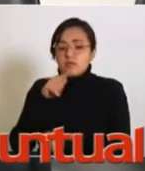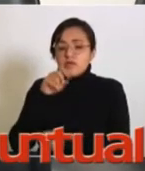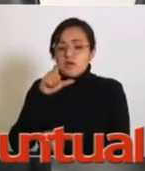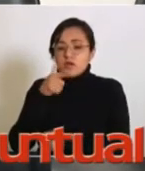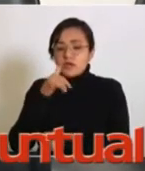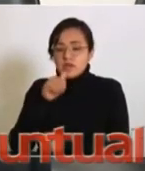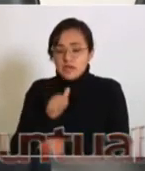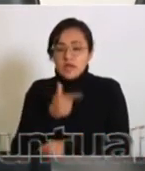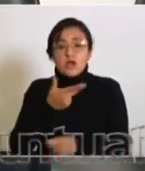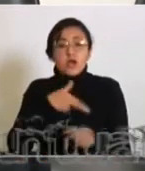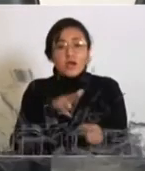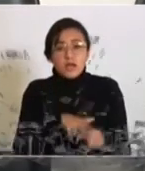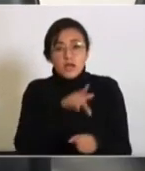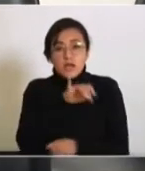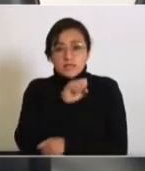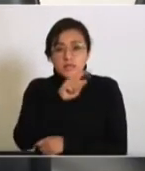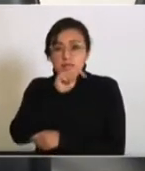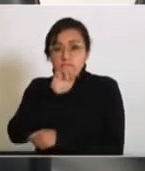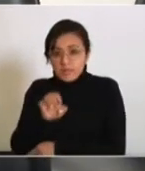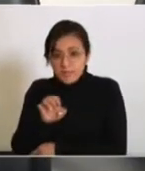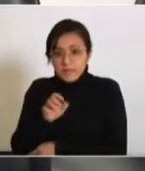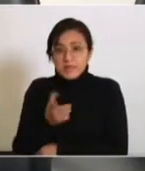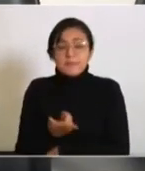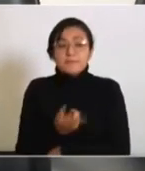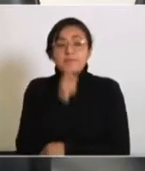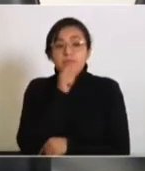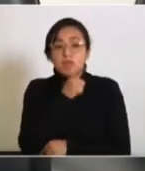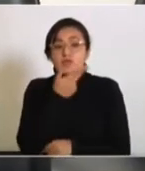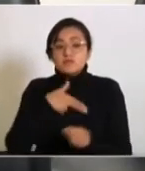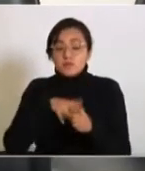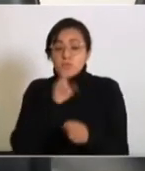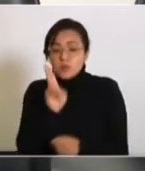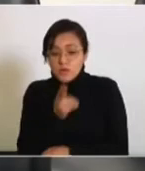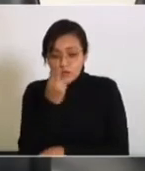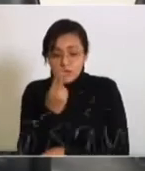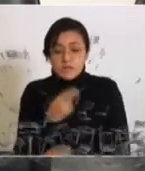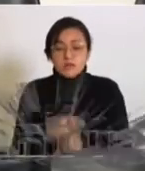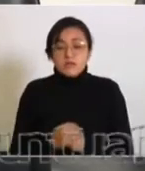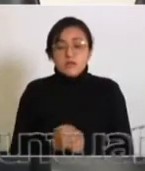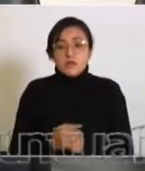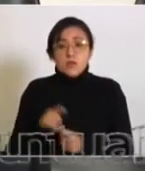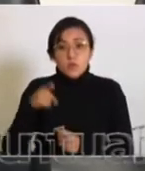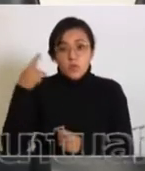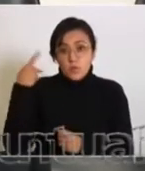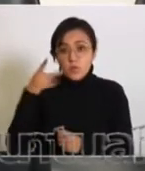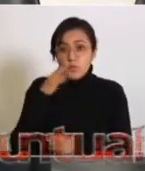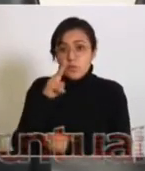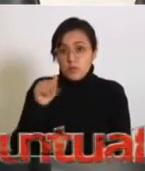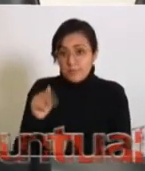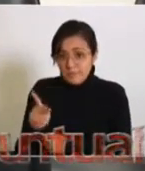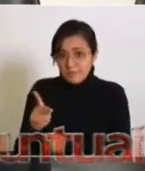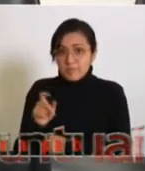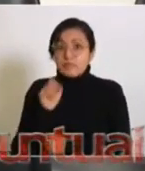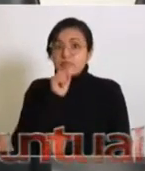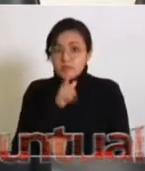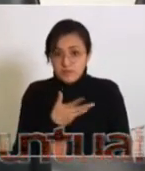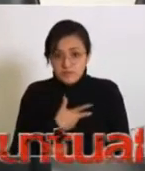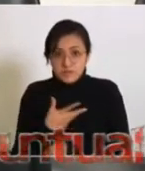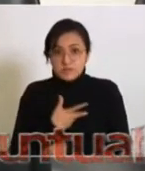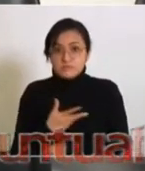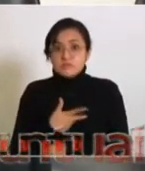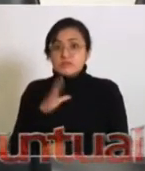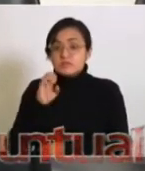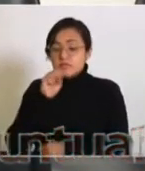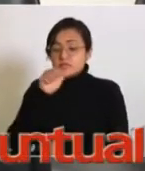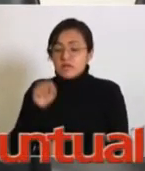Hospital del ISSSTE, del Hospital Universitario de Puebla BUAP, inclusive, del